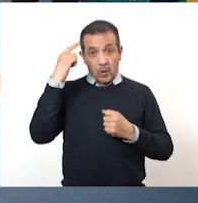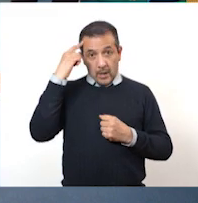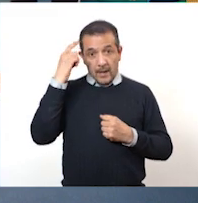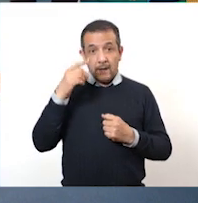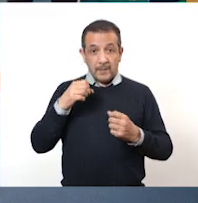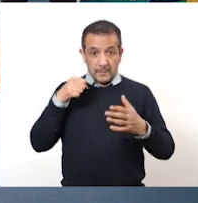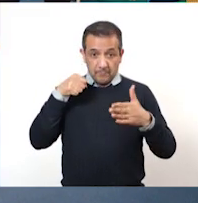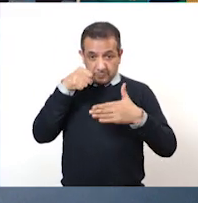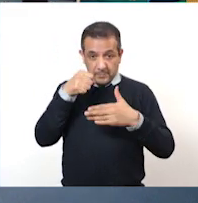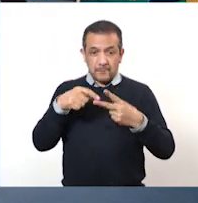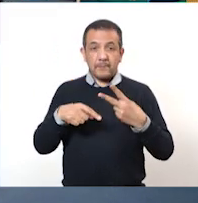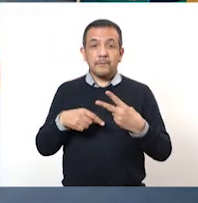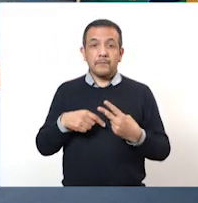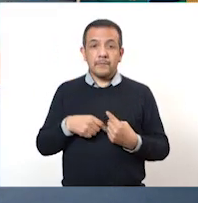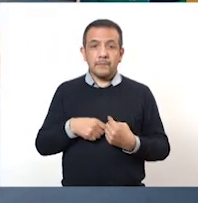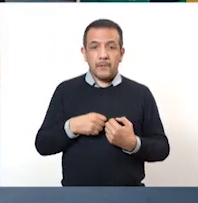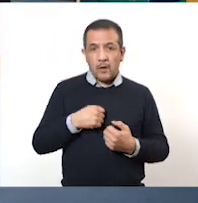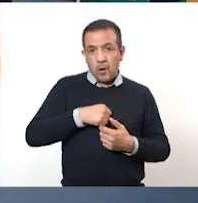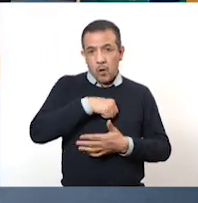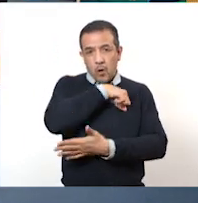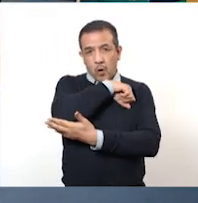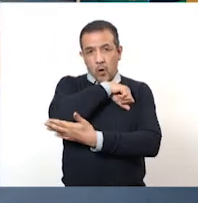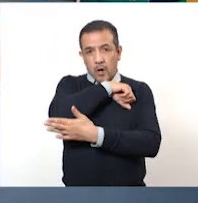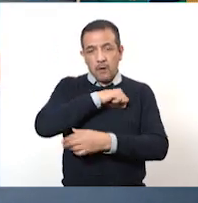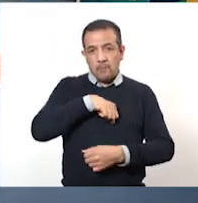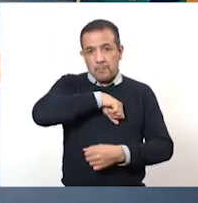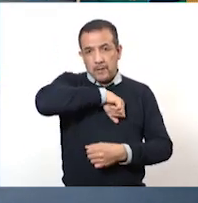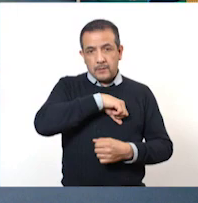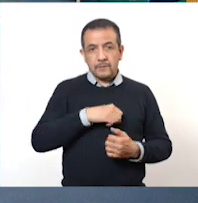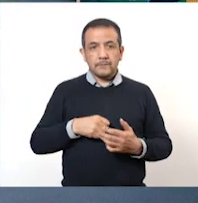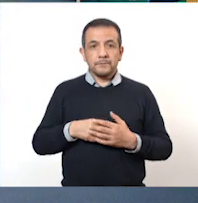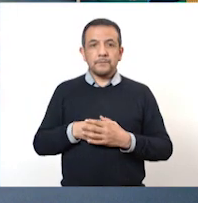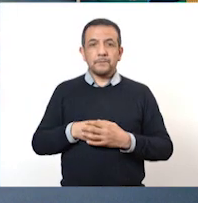Con la cabeza. Ahí está, 4. Vamos a ver si con el codo puedo.